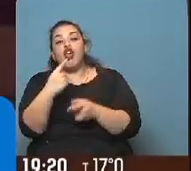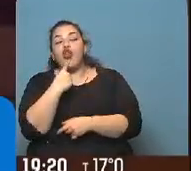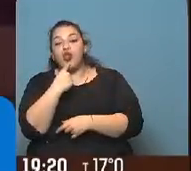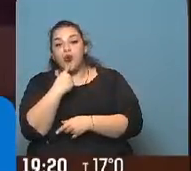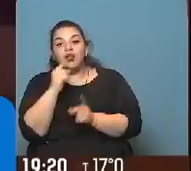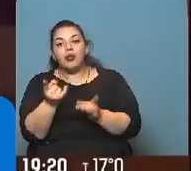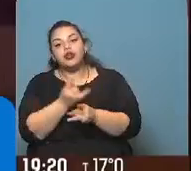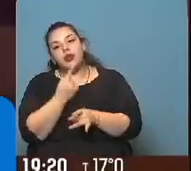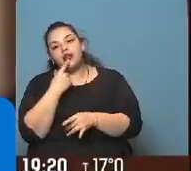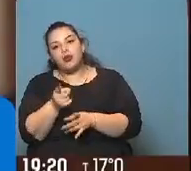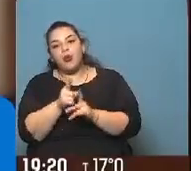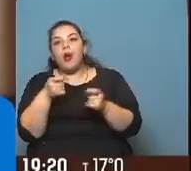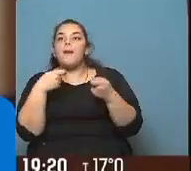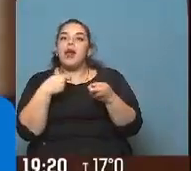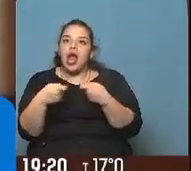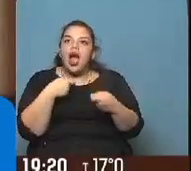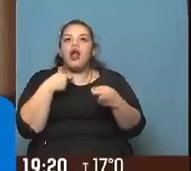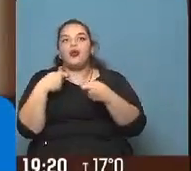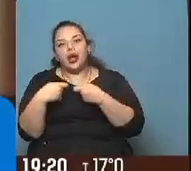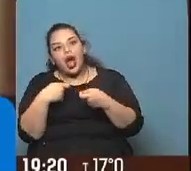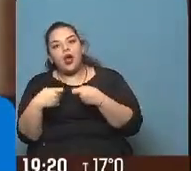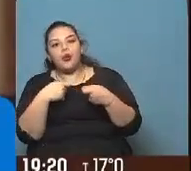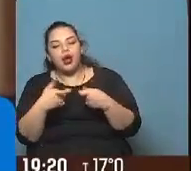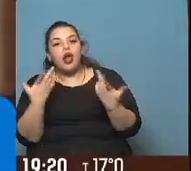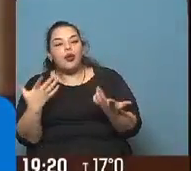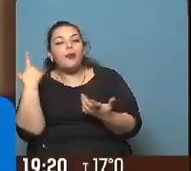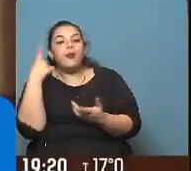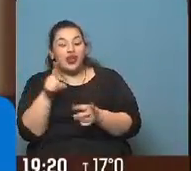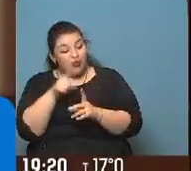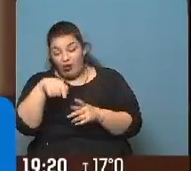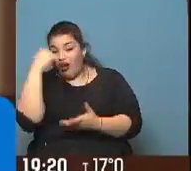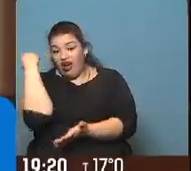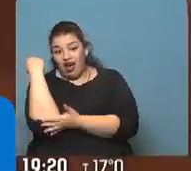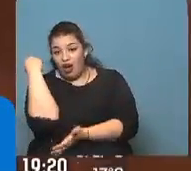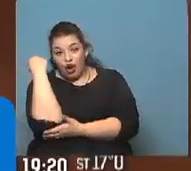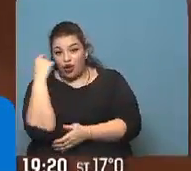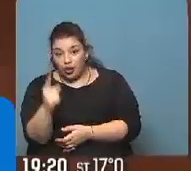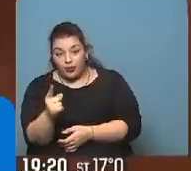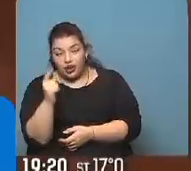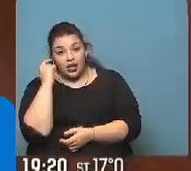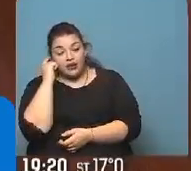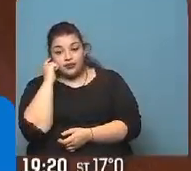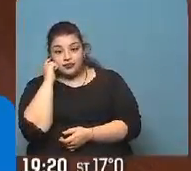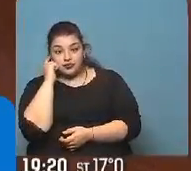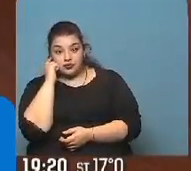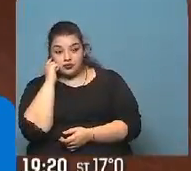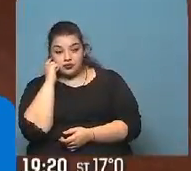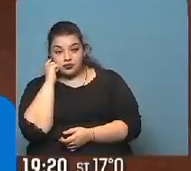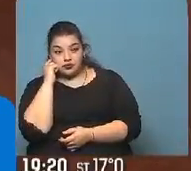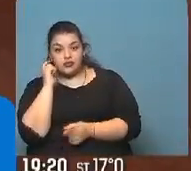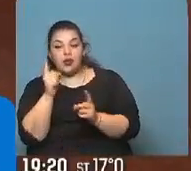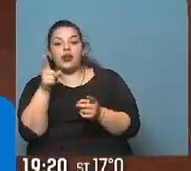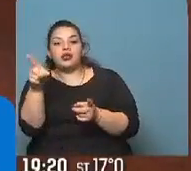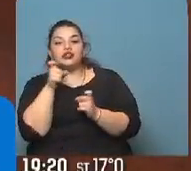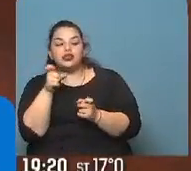siempre repetimos el mercado el mercado lamentablemente cuando una economía a palanca la distribución del ingreso a través de déficit